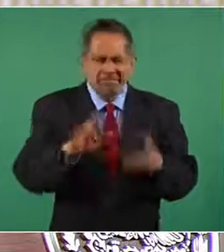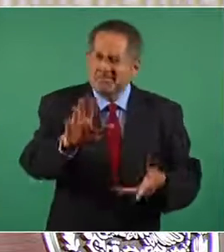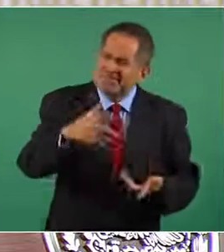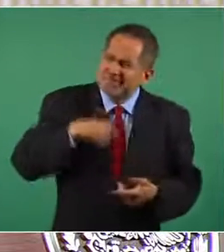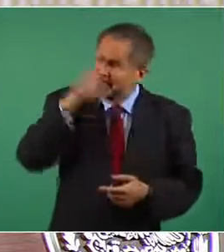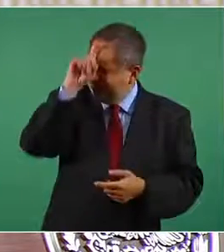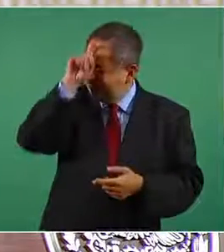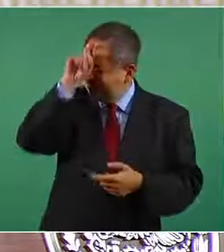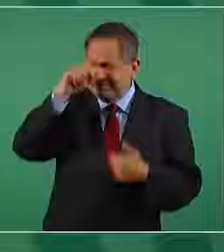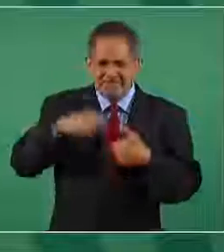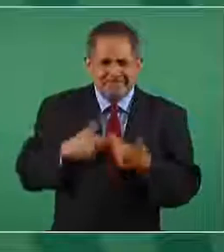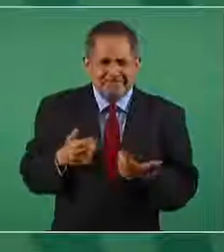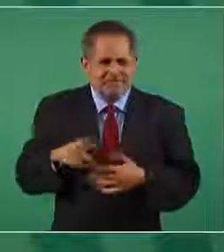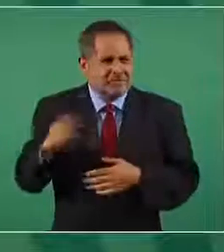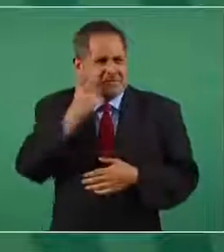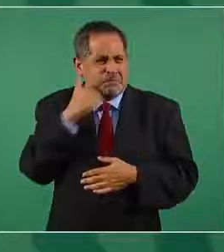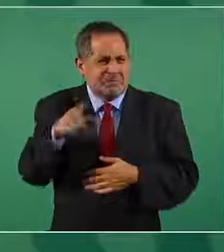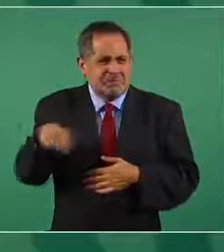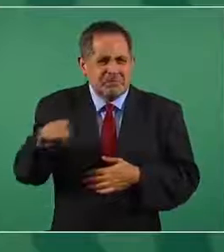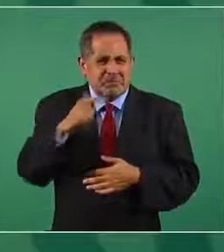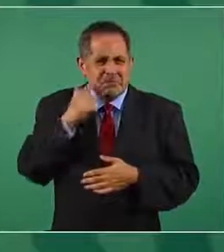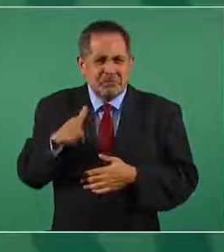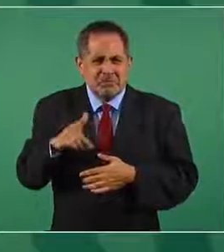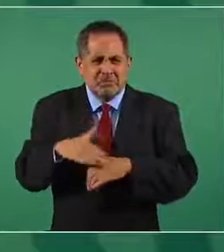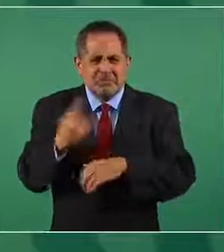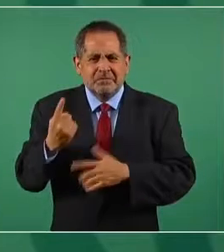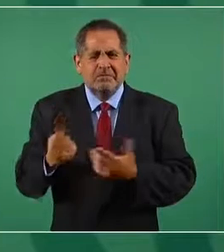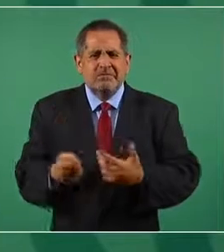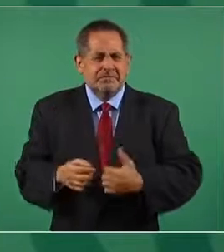pregunto, ¿por qué no quieren